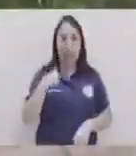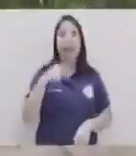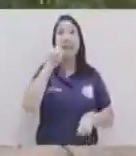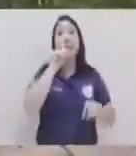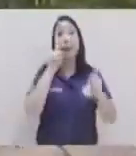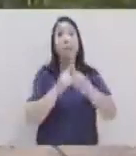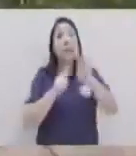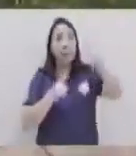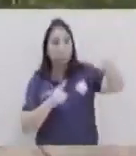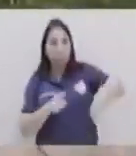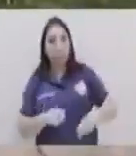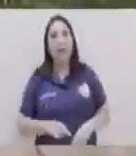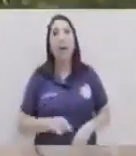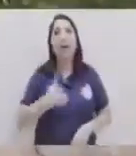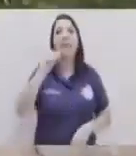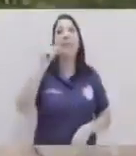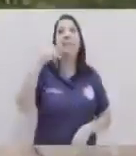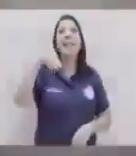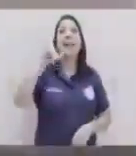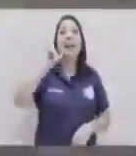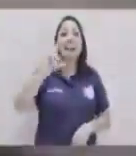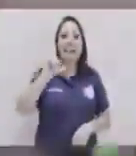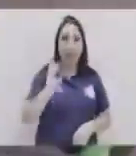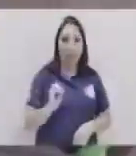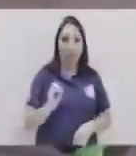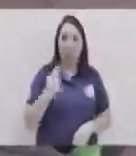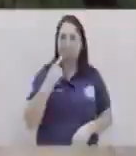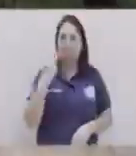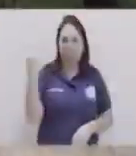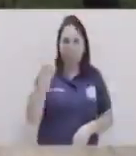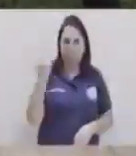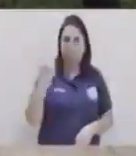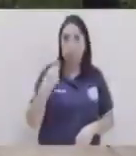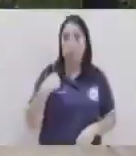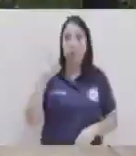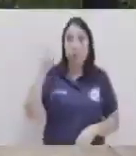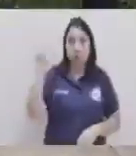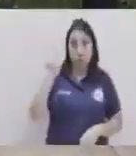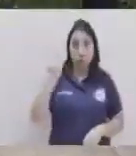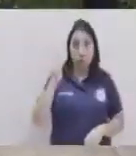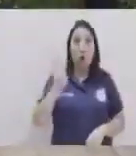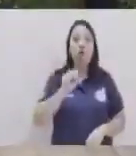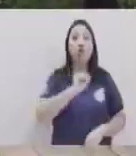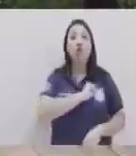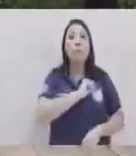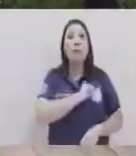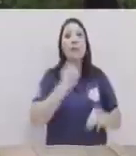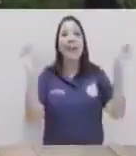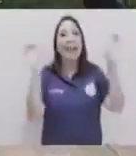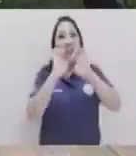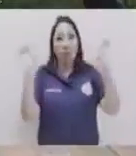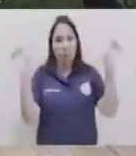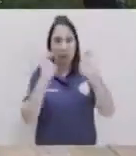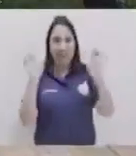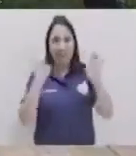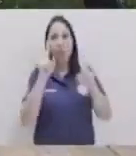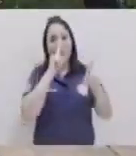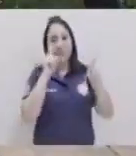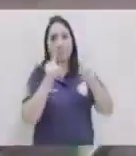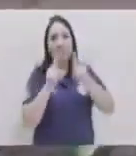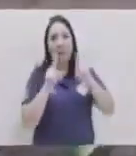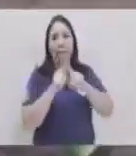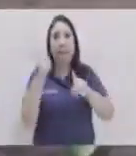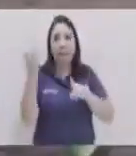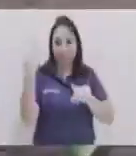también será el profesor Danilo Vargas. En este caso tengo a mis 2 compañeros profesores de educación física que me van a